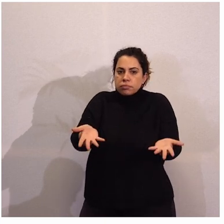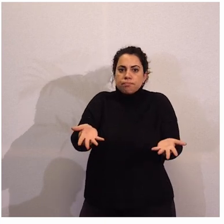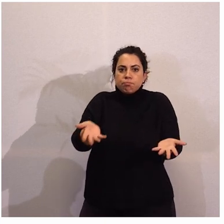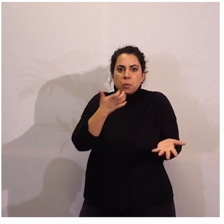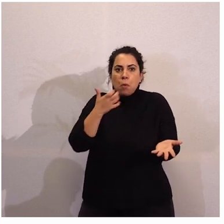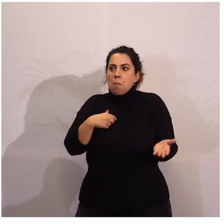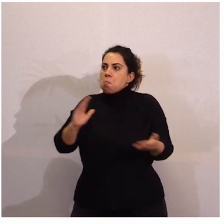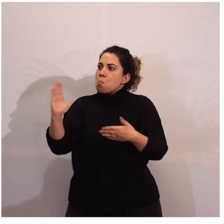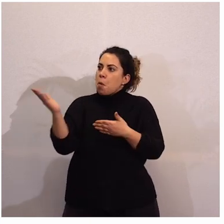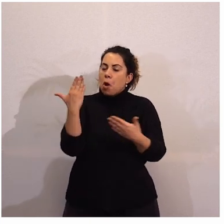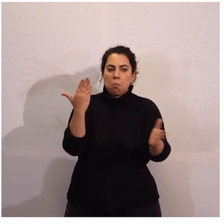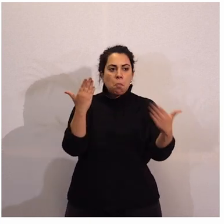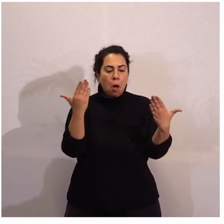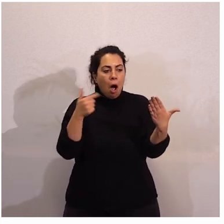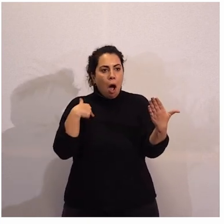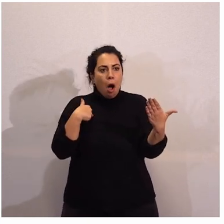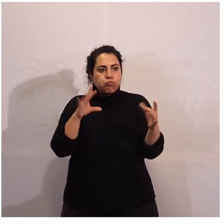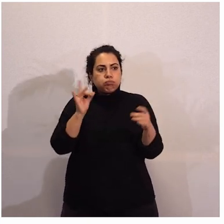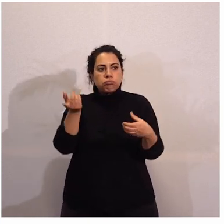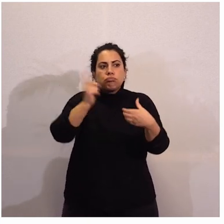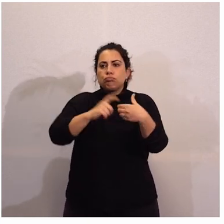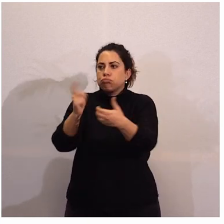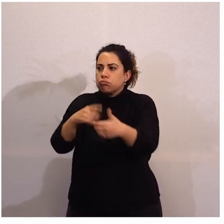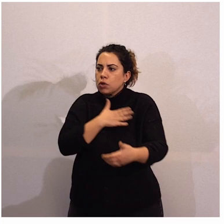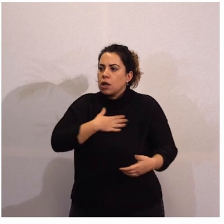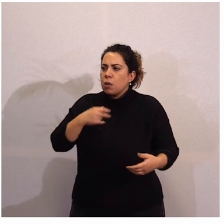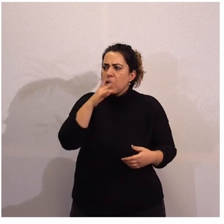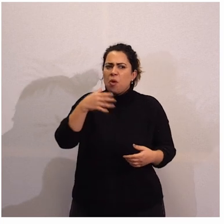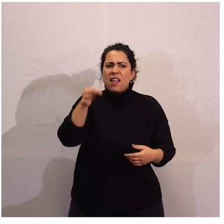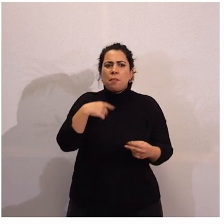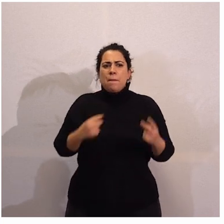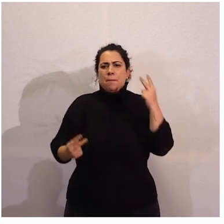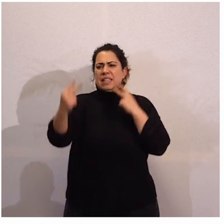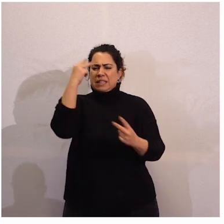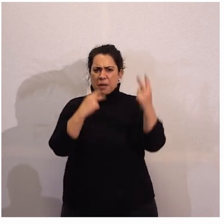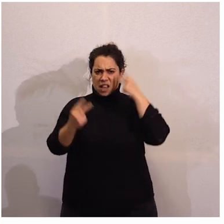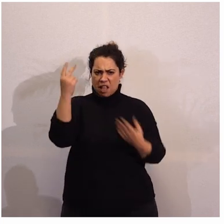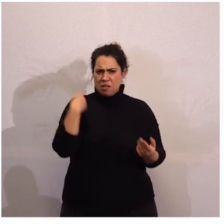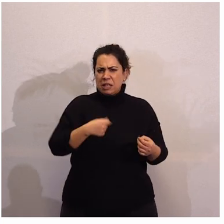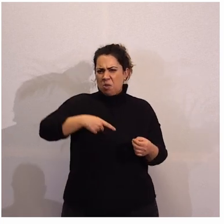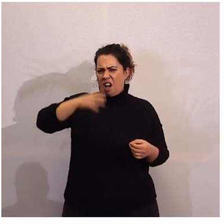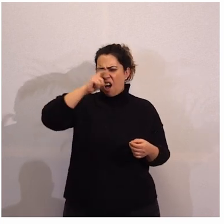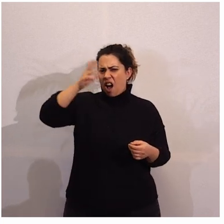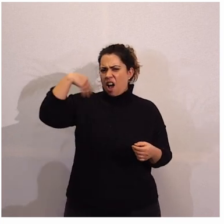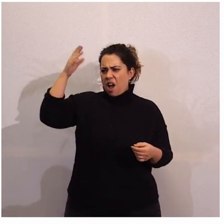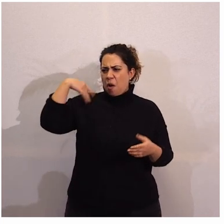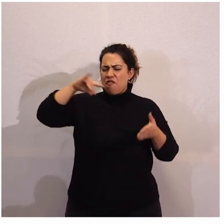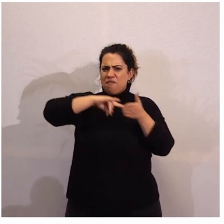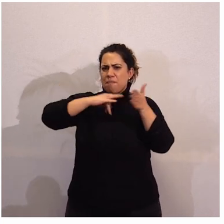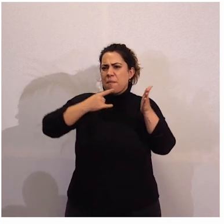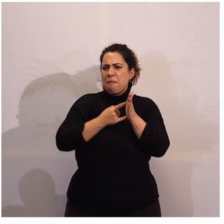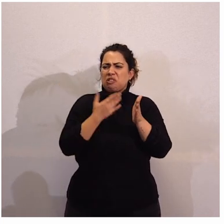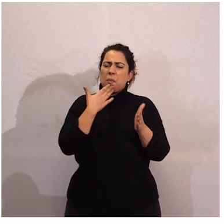van proponiendo, porque esto debe conocerse. Debemos de dejar el antiguo método